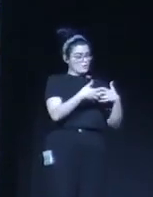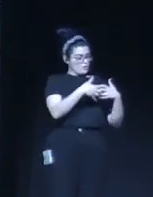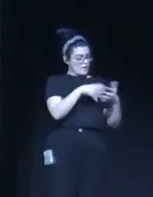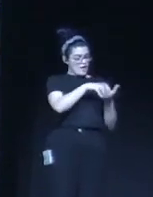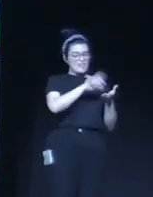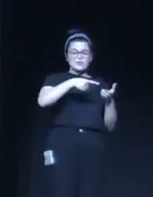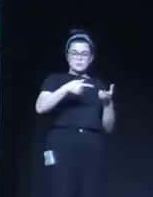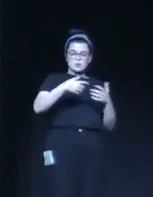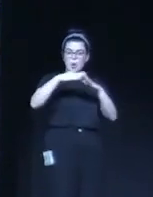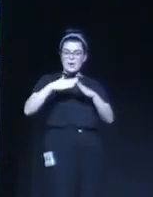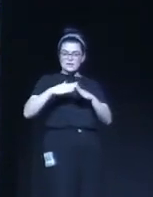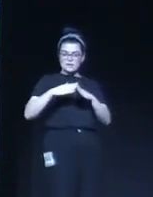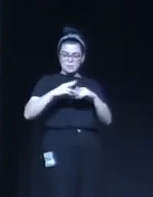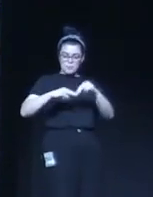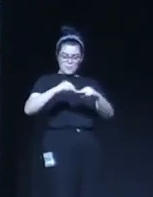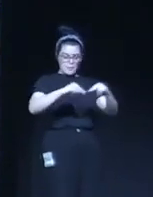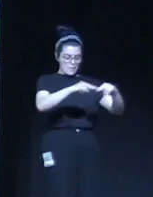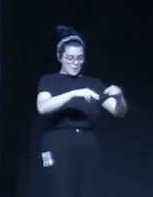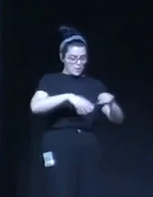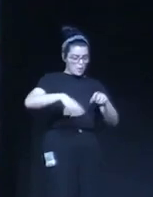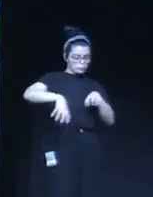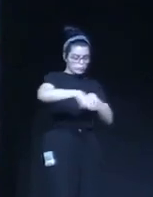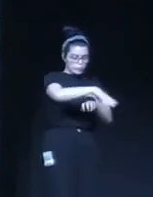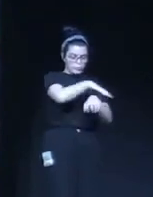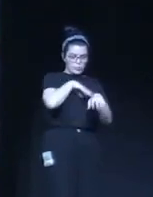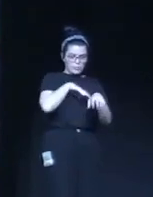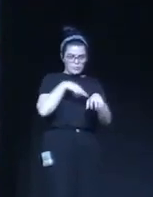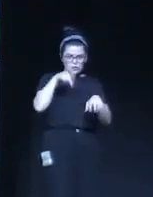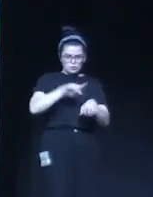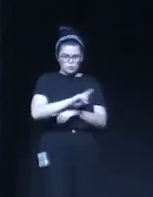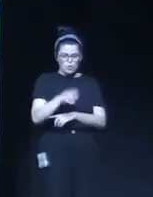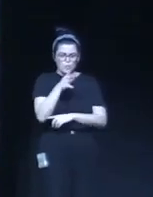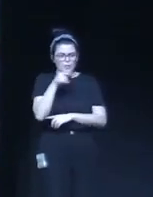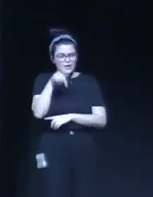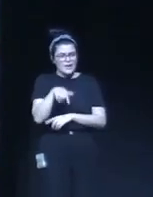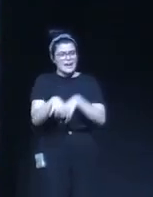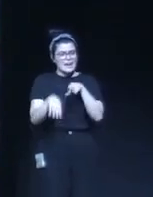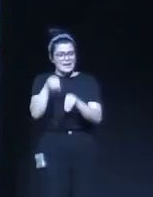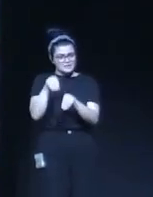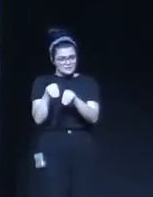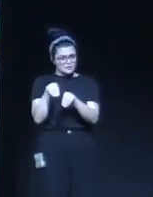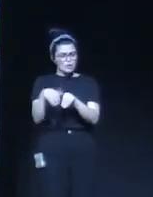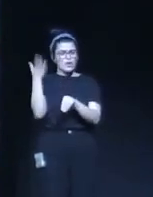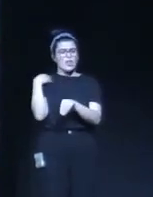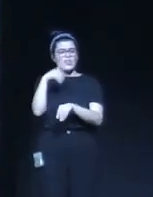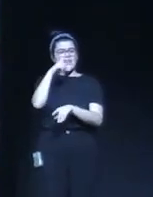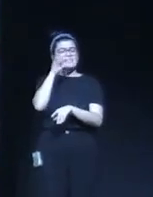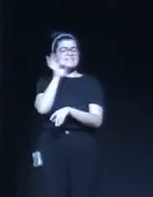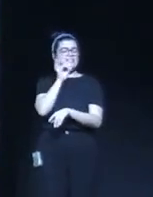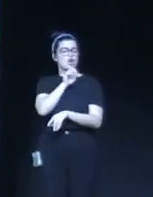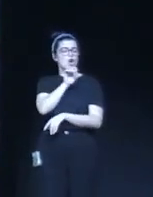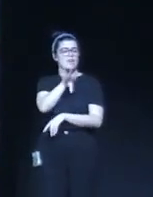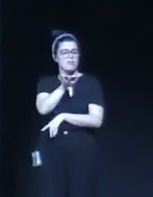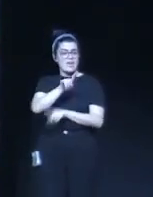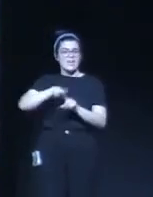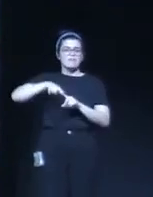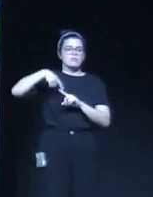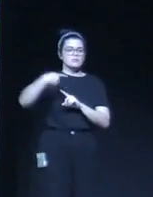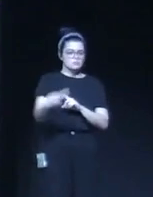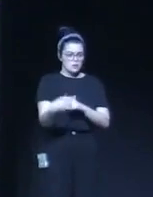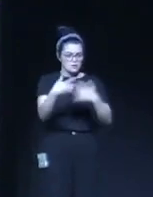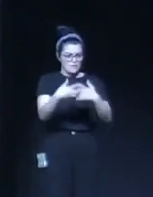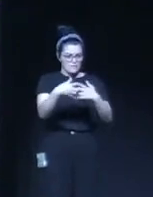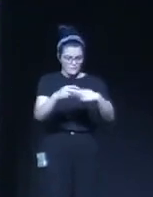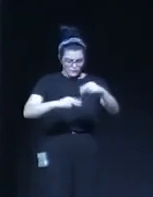caso entra, porque el castillo de Muñatones es del siglo XV y está dentro de la refinería. ¿Cómo podía haber sido,